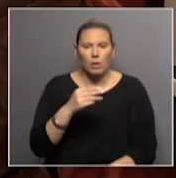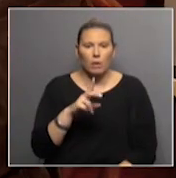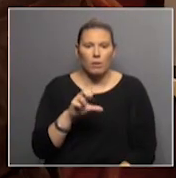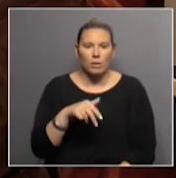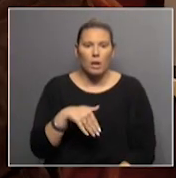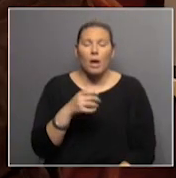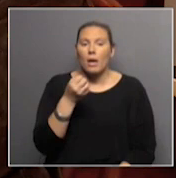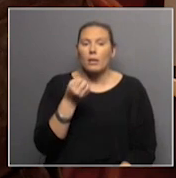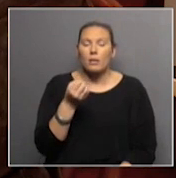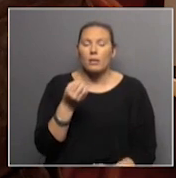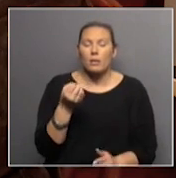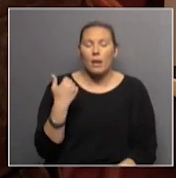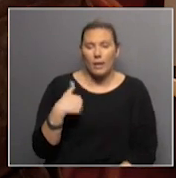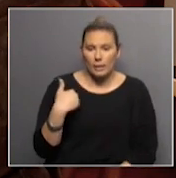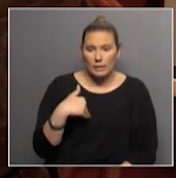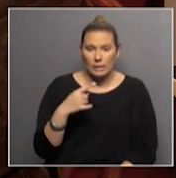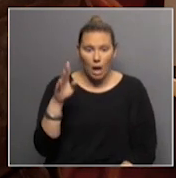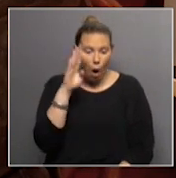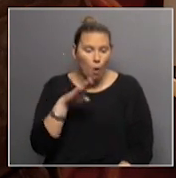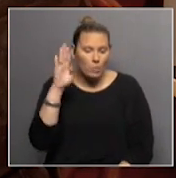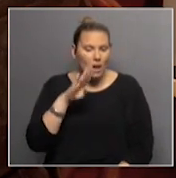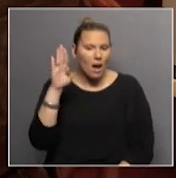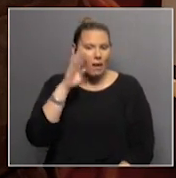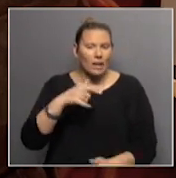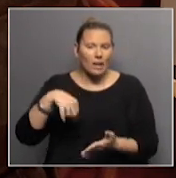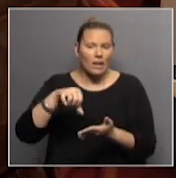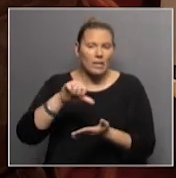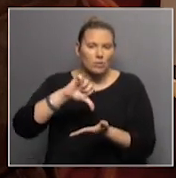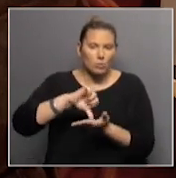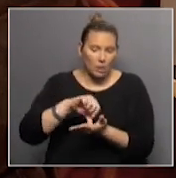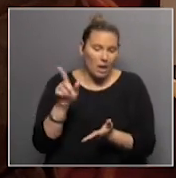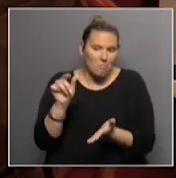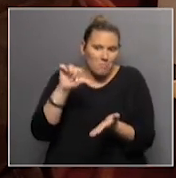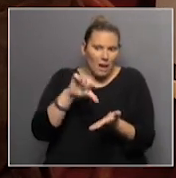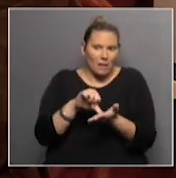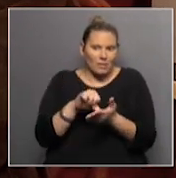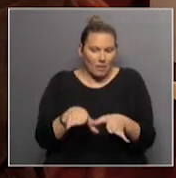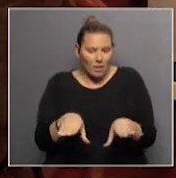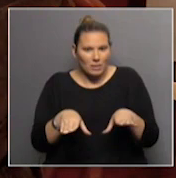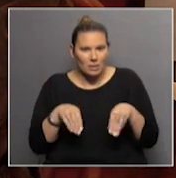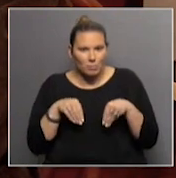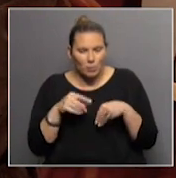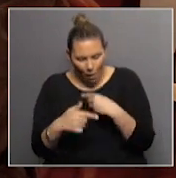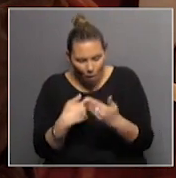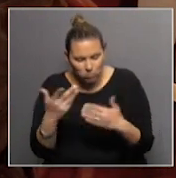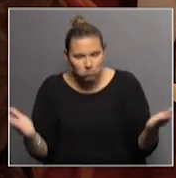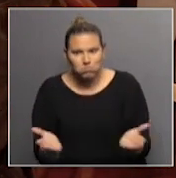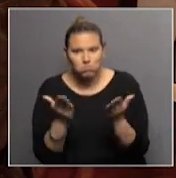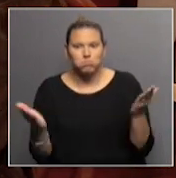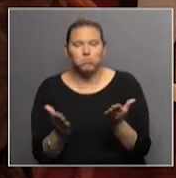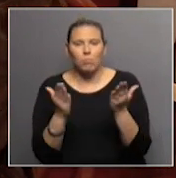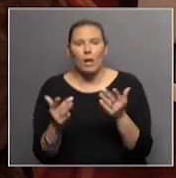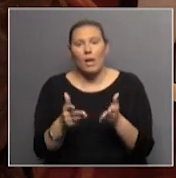Aires. Y bueno, su homenaje a esta ciudad y a este país que los recibió y que los hizo prolíferos fue